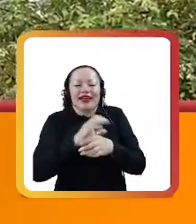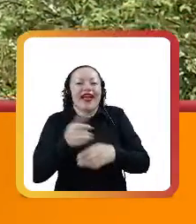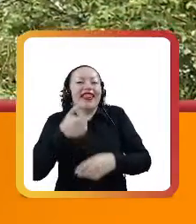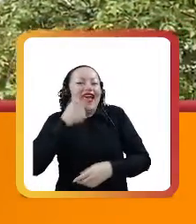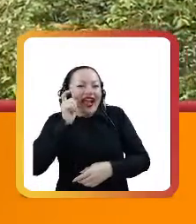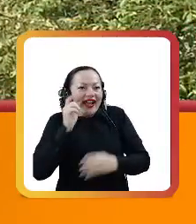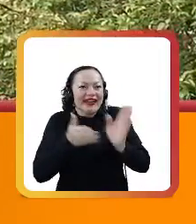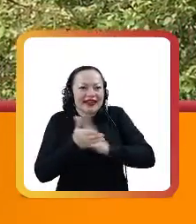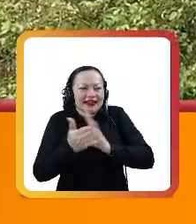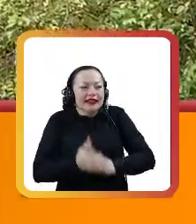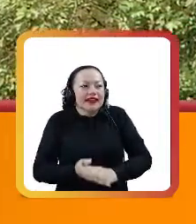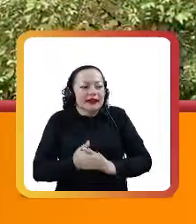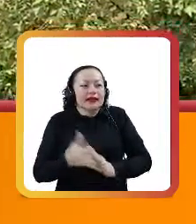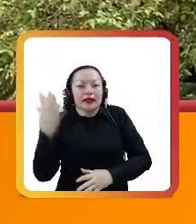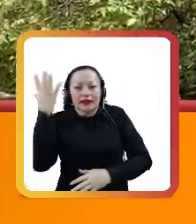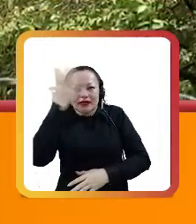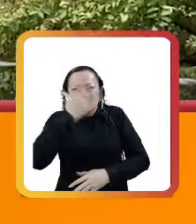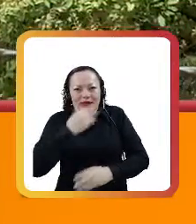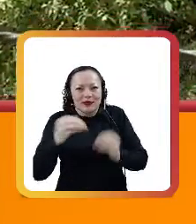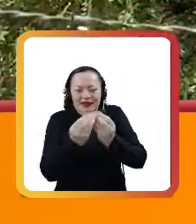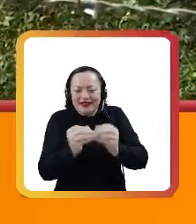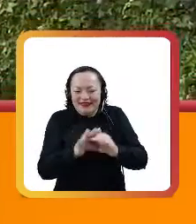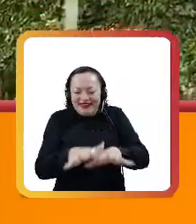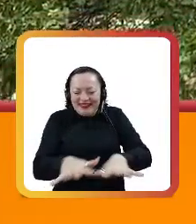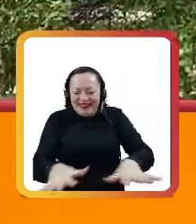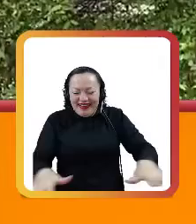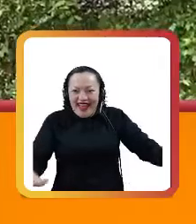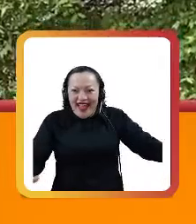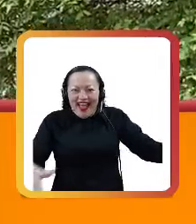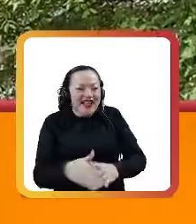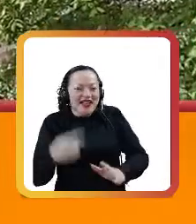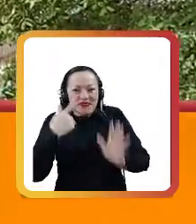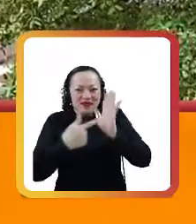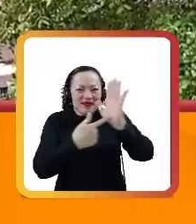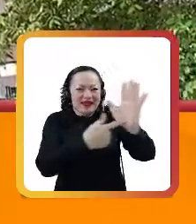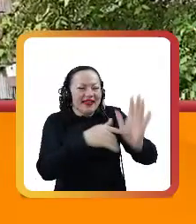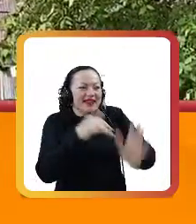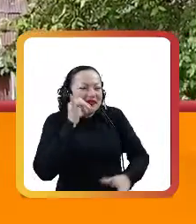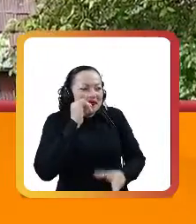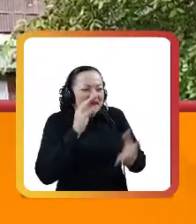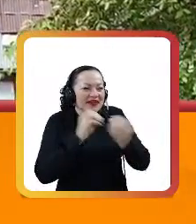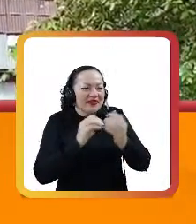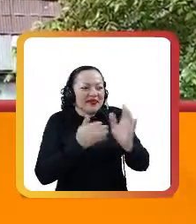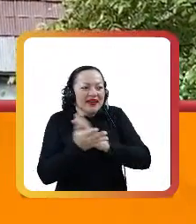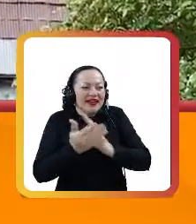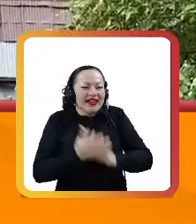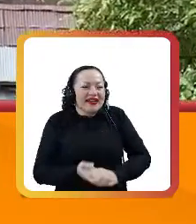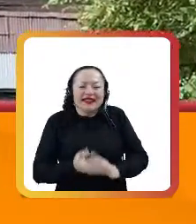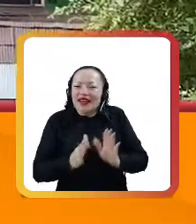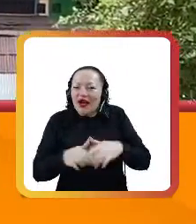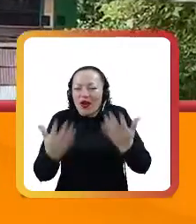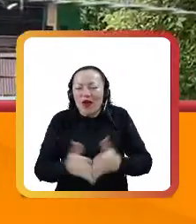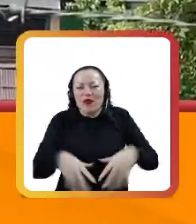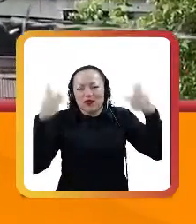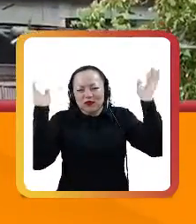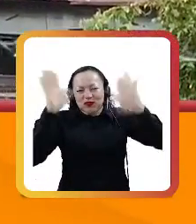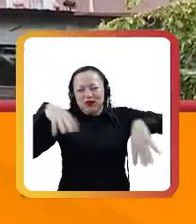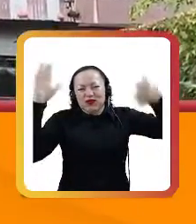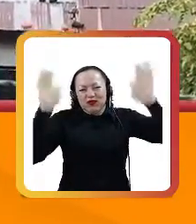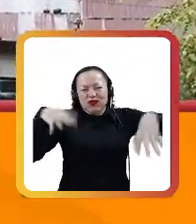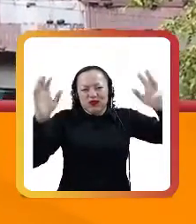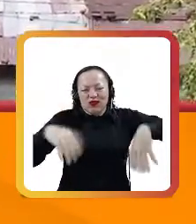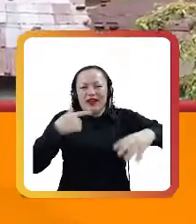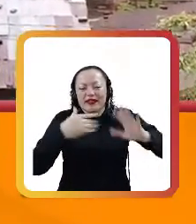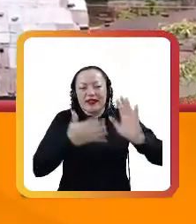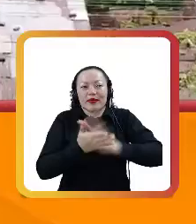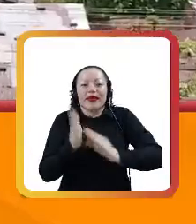Una cerca linda que está atravesada en el lente. Y pues bueno, veamos cómo llovía por nuestra Dorada